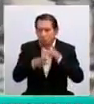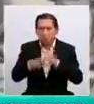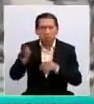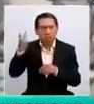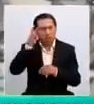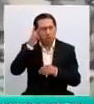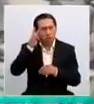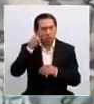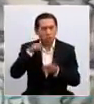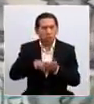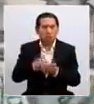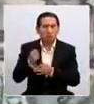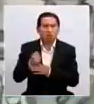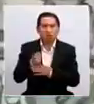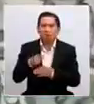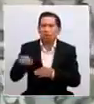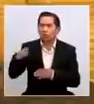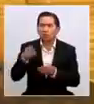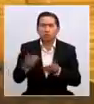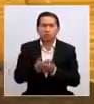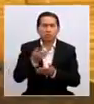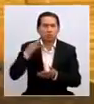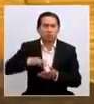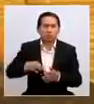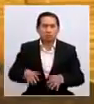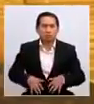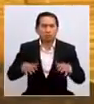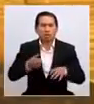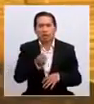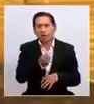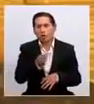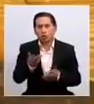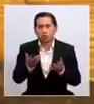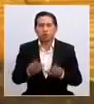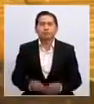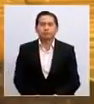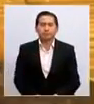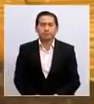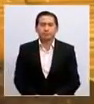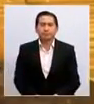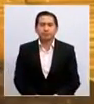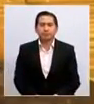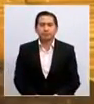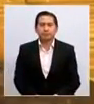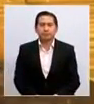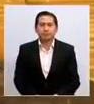que es utilizado para el enriquecimiento de algunos particulares.